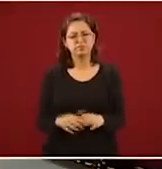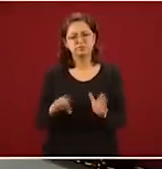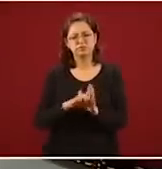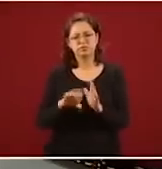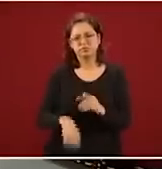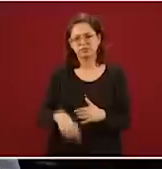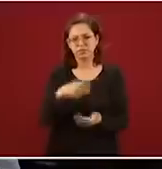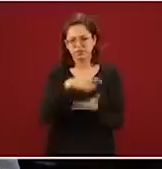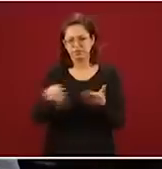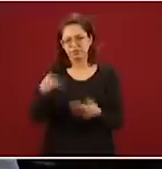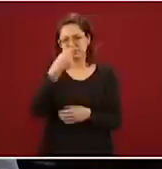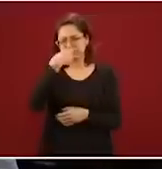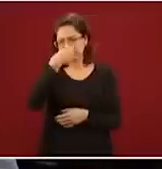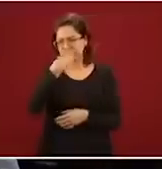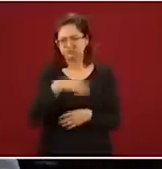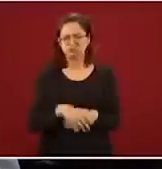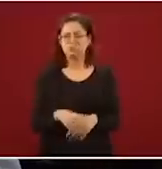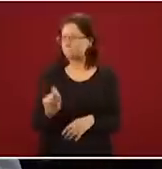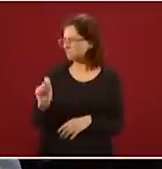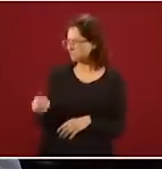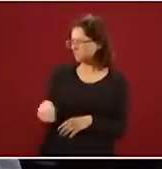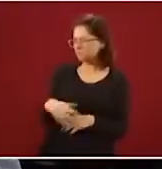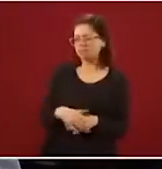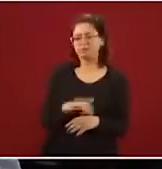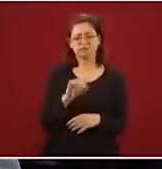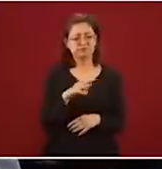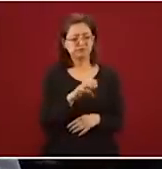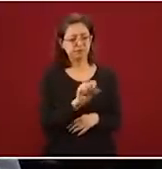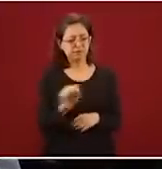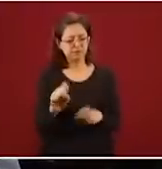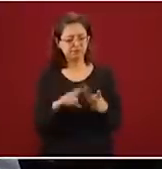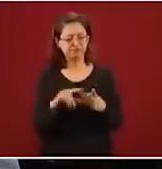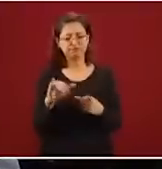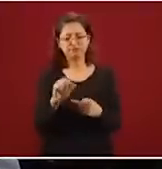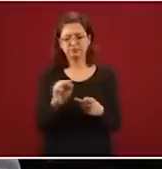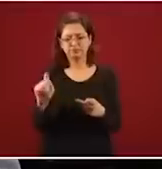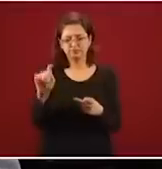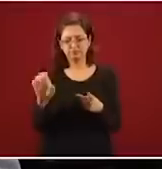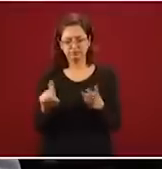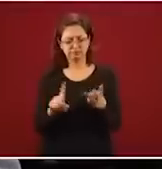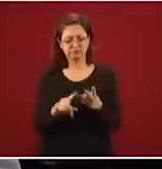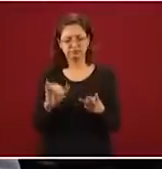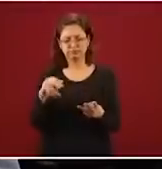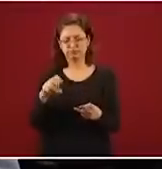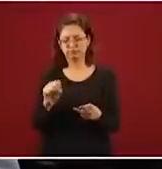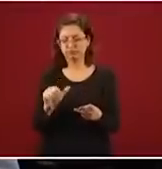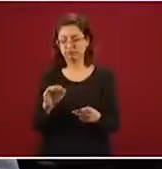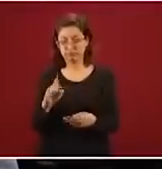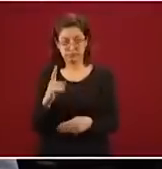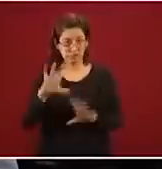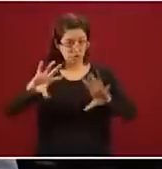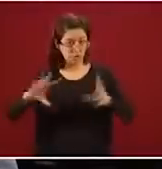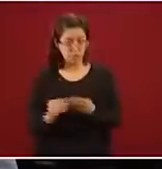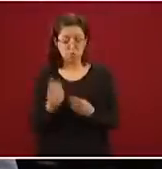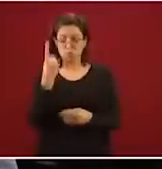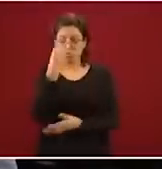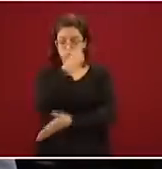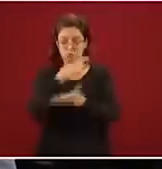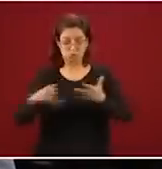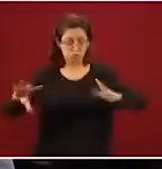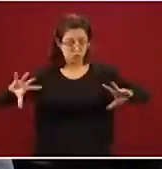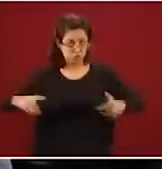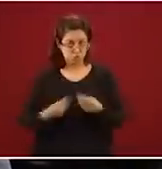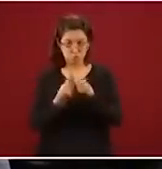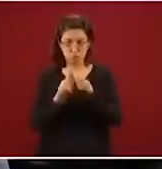medicamento. Lo mismo. El IMSS, ISSSTE, INSABI, ¿sería una sola compra? Sí, compra consolidada. Una sola,